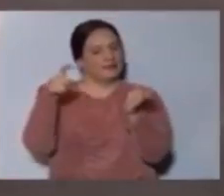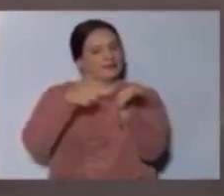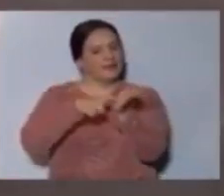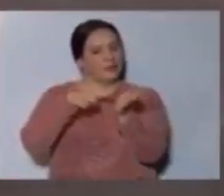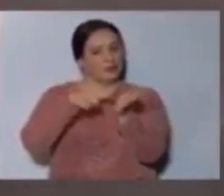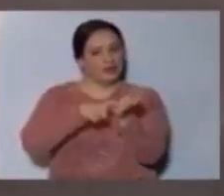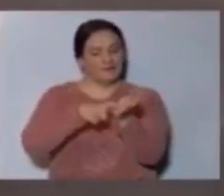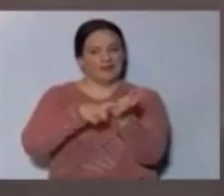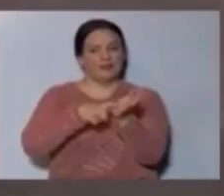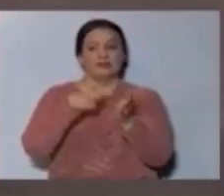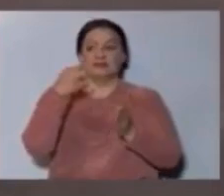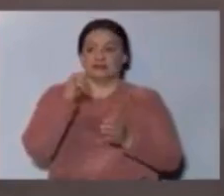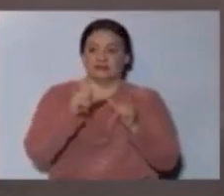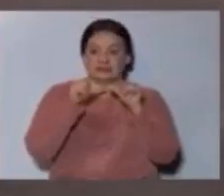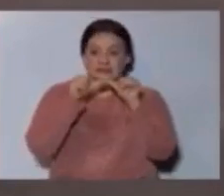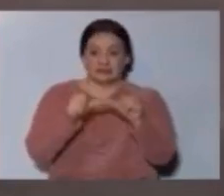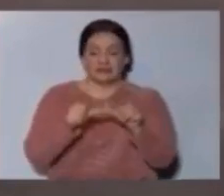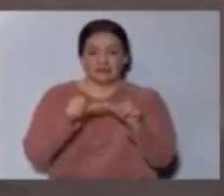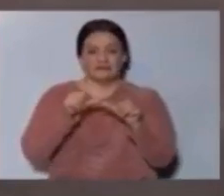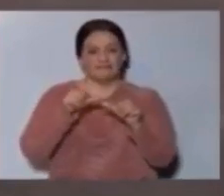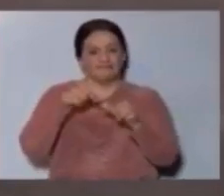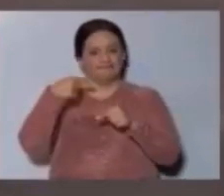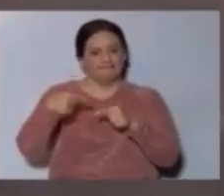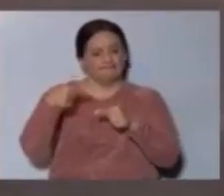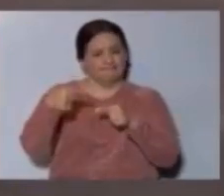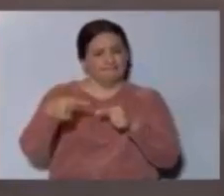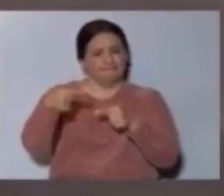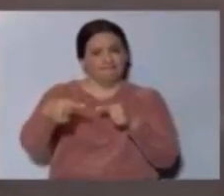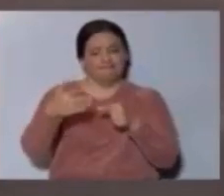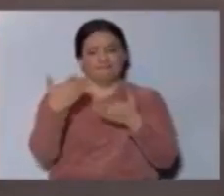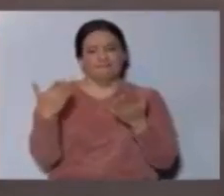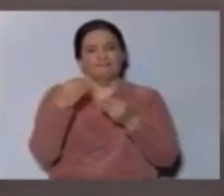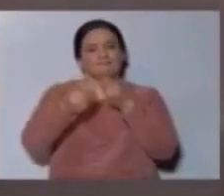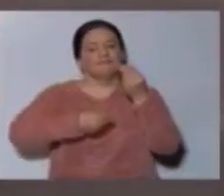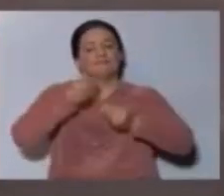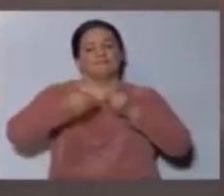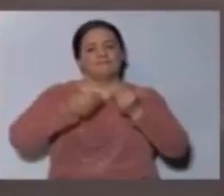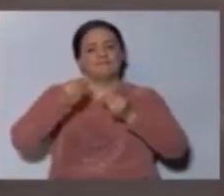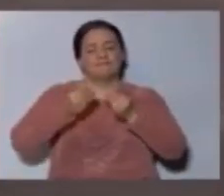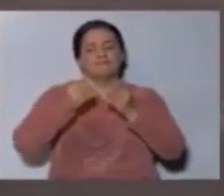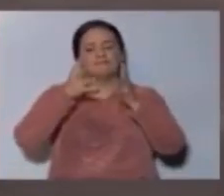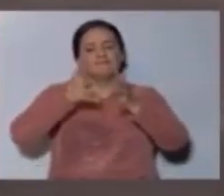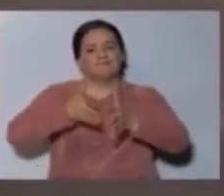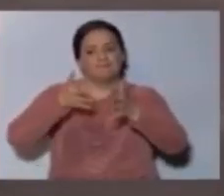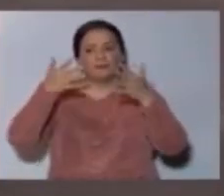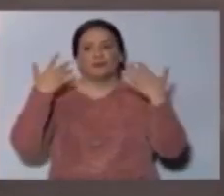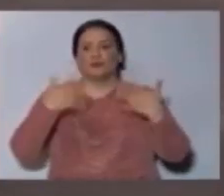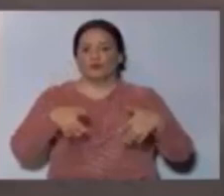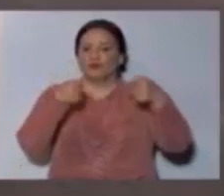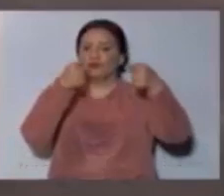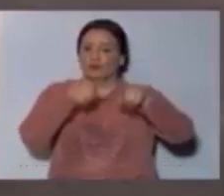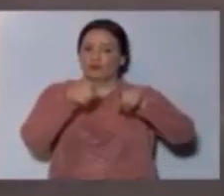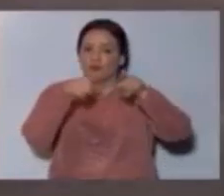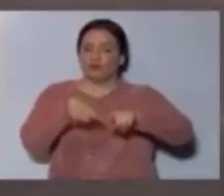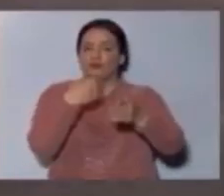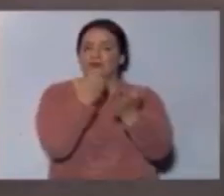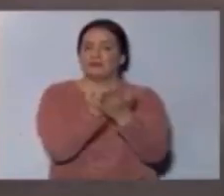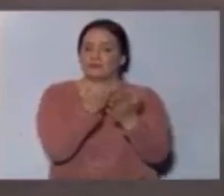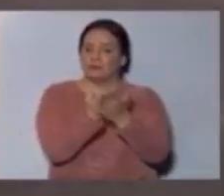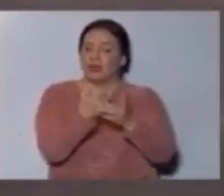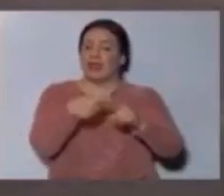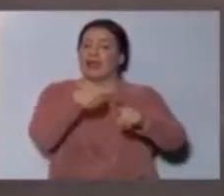endeudamiento, si sigue el ritmo que va, dejará consecuencias socioeconómicas a largo y mediano